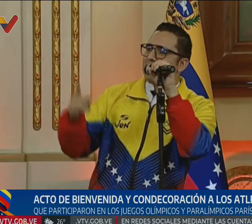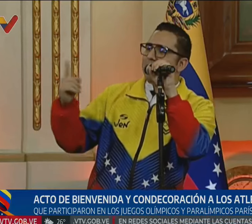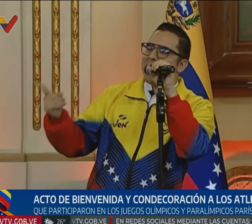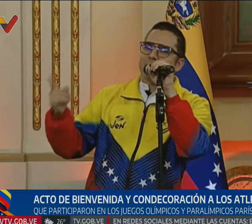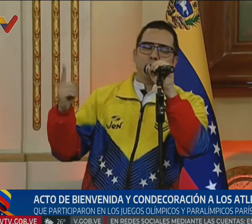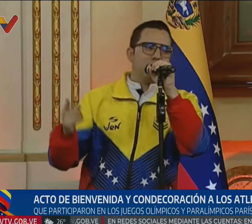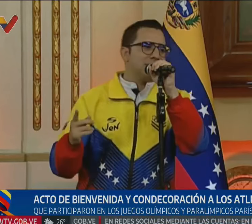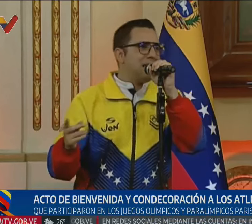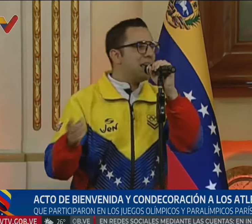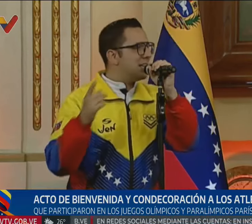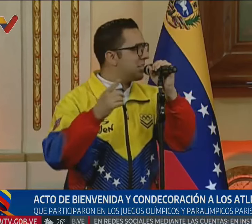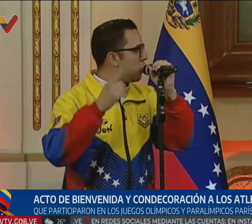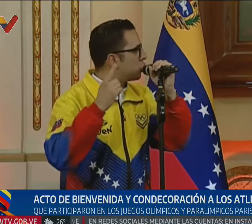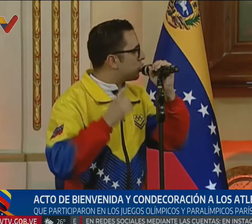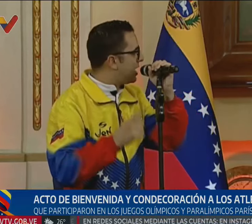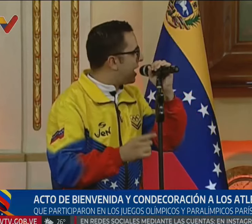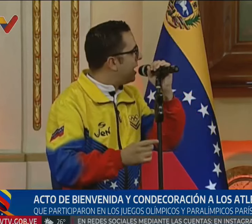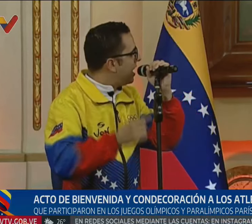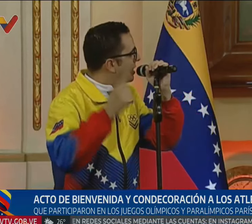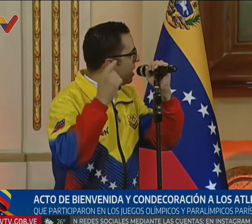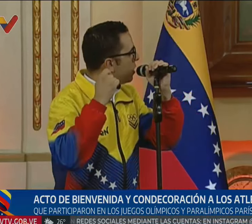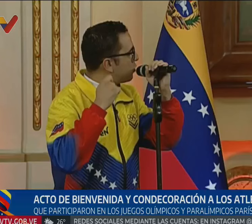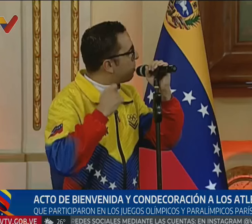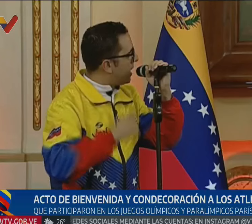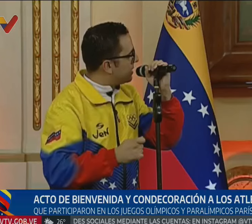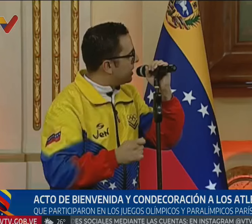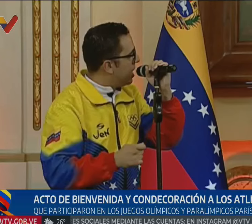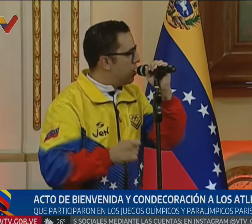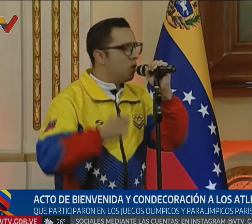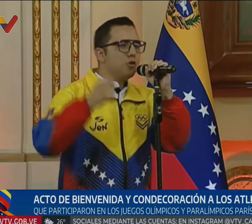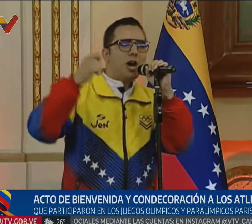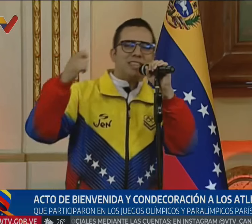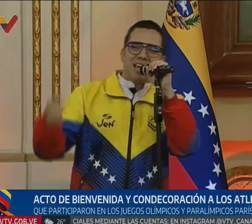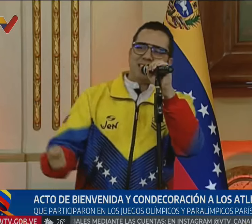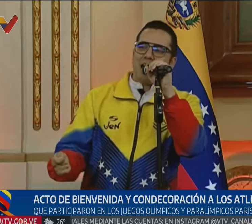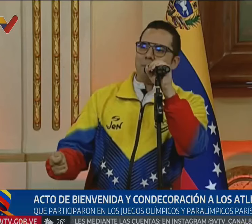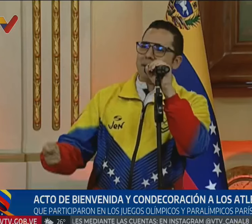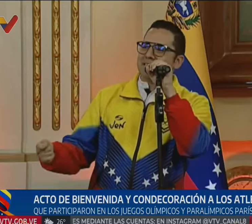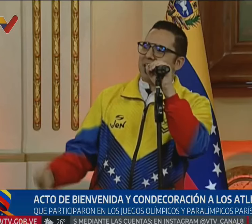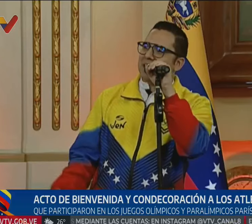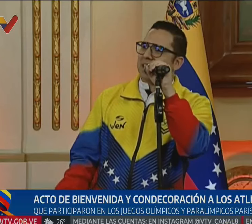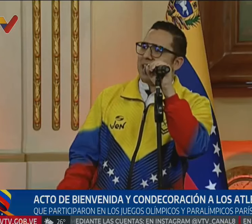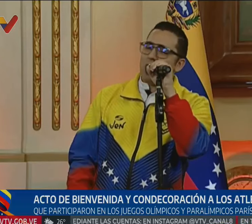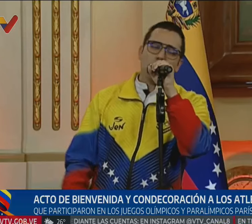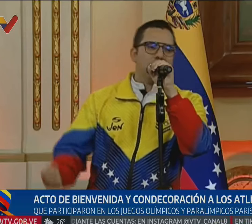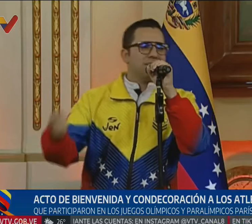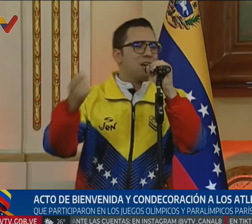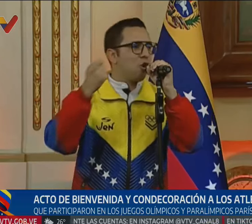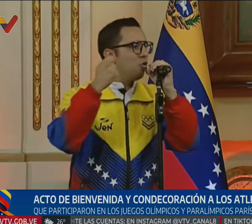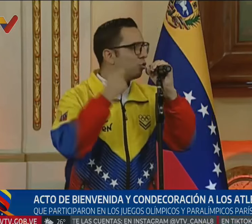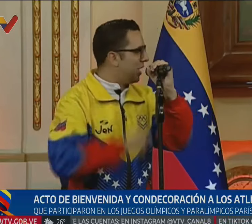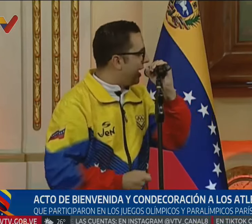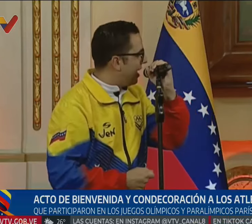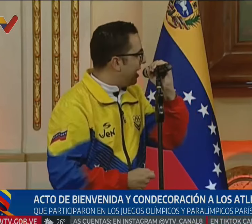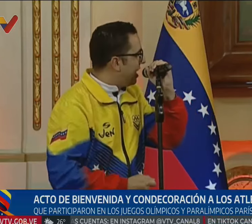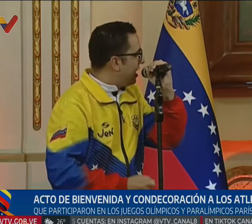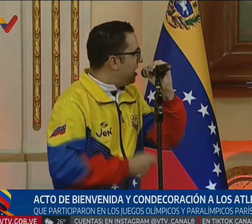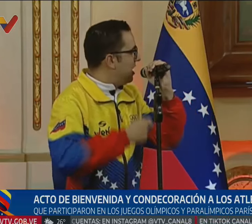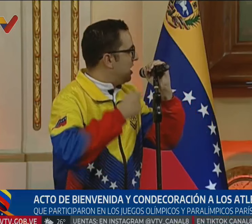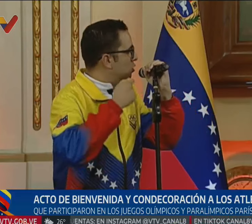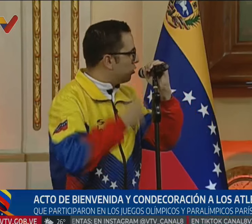comprometemos a ser pilares fundamentales del desarrollo social de nuestro país. Nuestros atletas, presidente, cuentan con